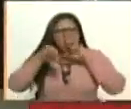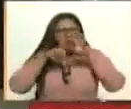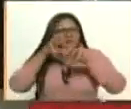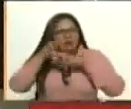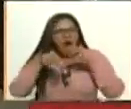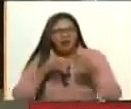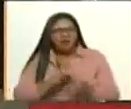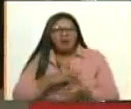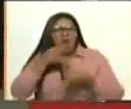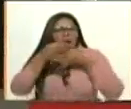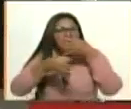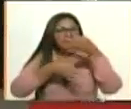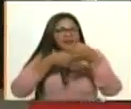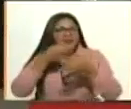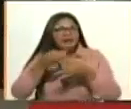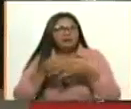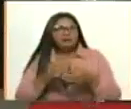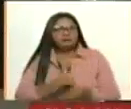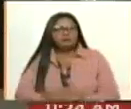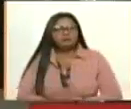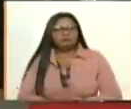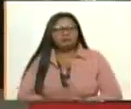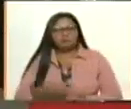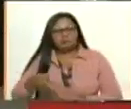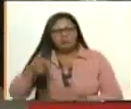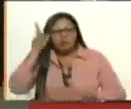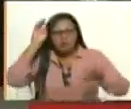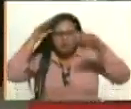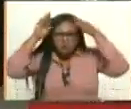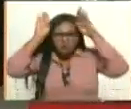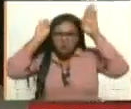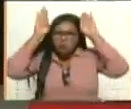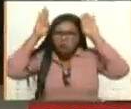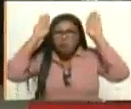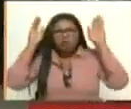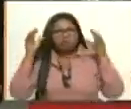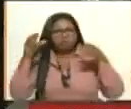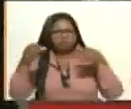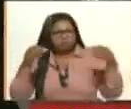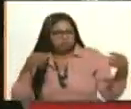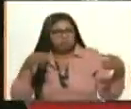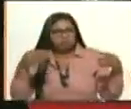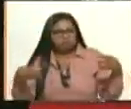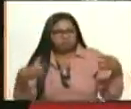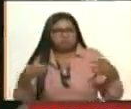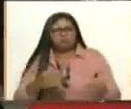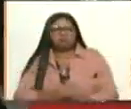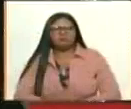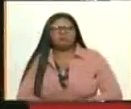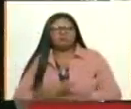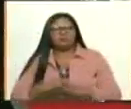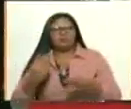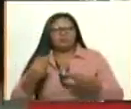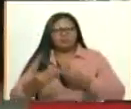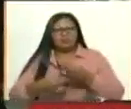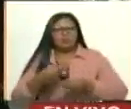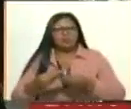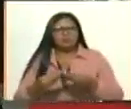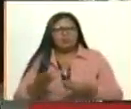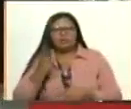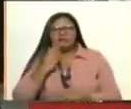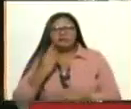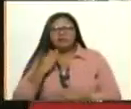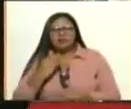Francisco explicando si estaba el buey y el burro, eso sí, porque ya se había hecho un poco